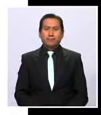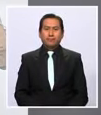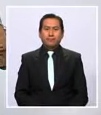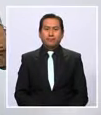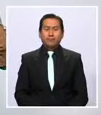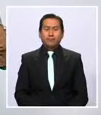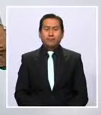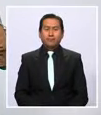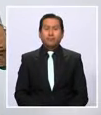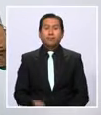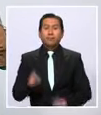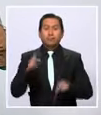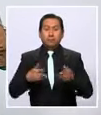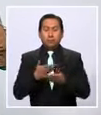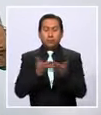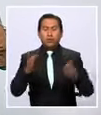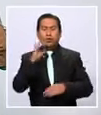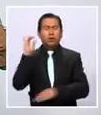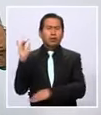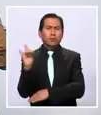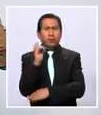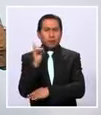población boliviana